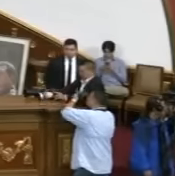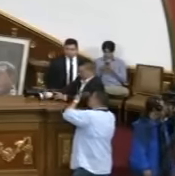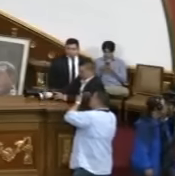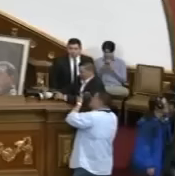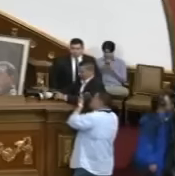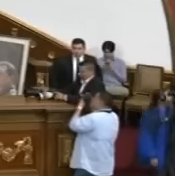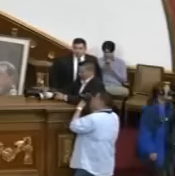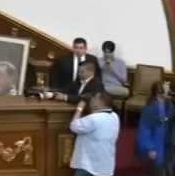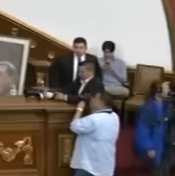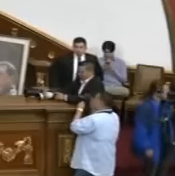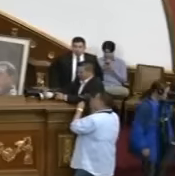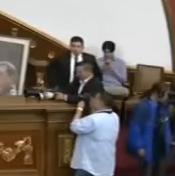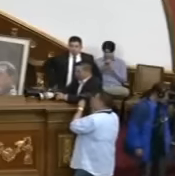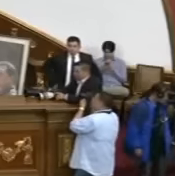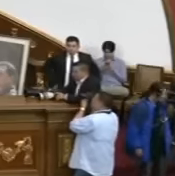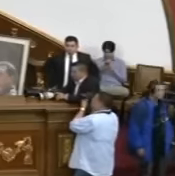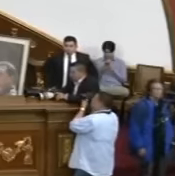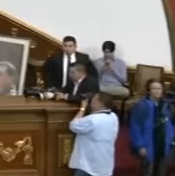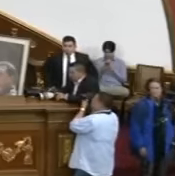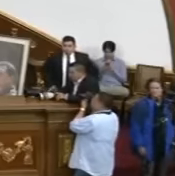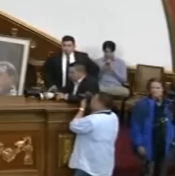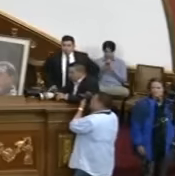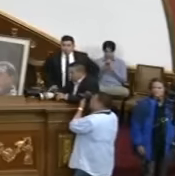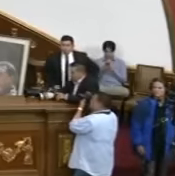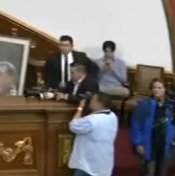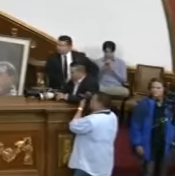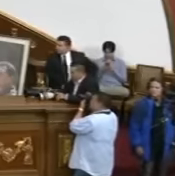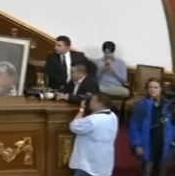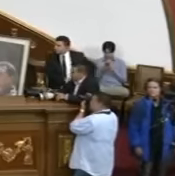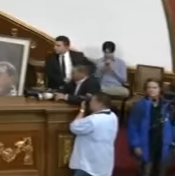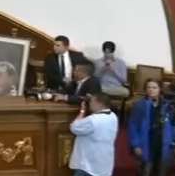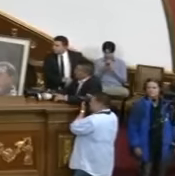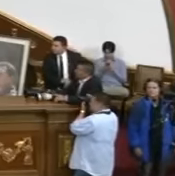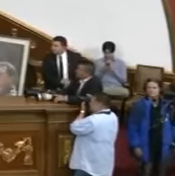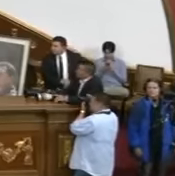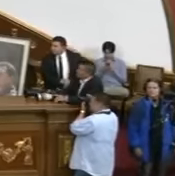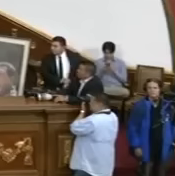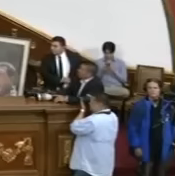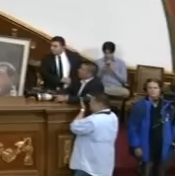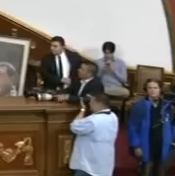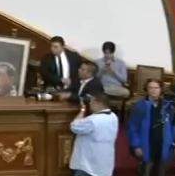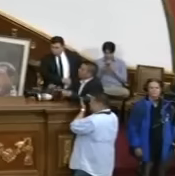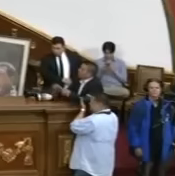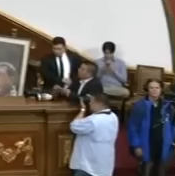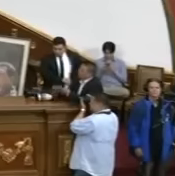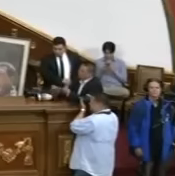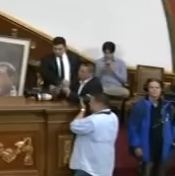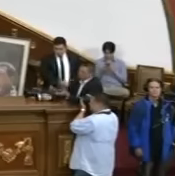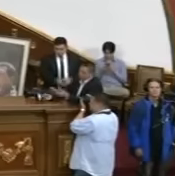Sugiero darse los saludos antes de que empiece la sesión. No tiene por qué ser justo antes de empezar la sesión.